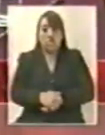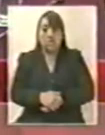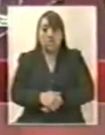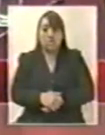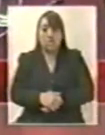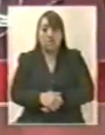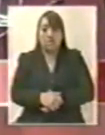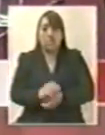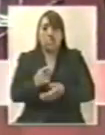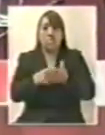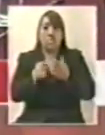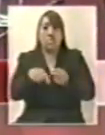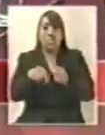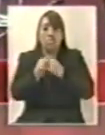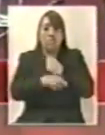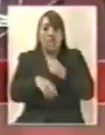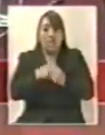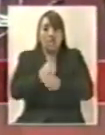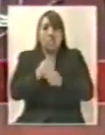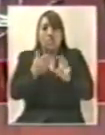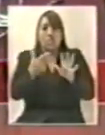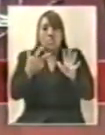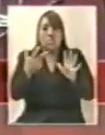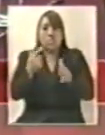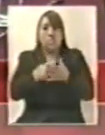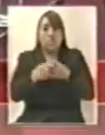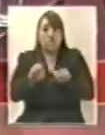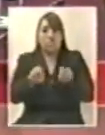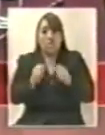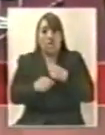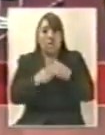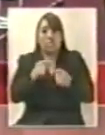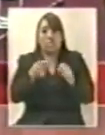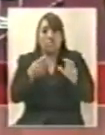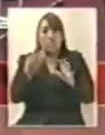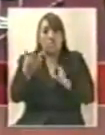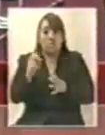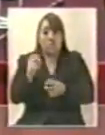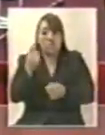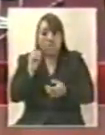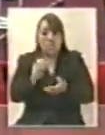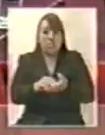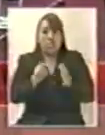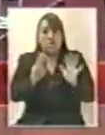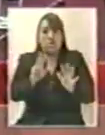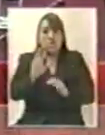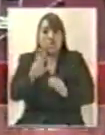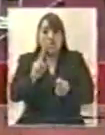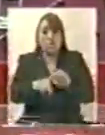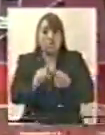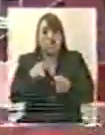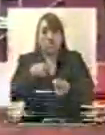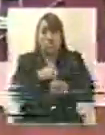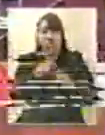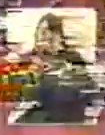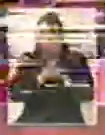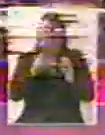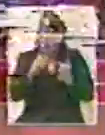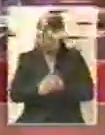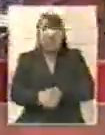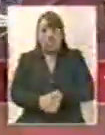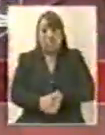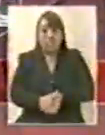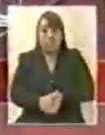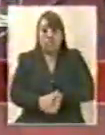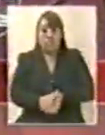nuestro país inaugura el voto preferencial en el año 78, que nuestro país en el año 80, inaugura en el año 78, que se